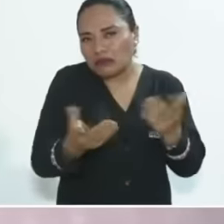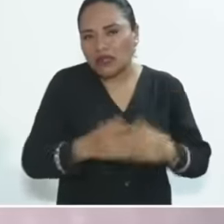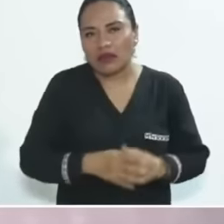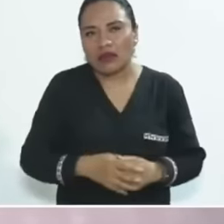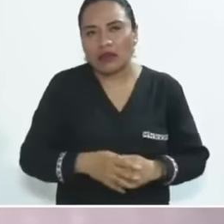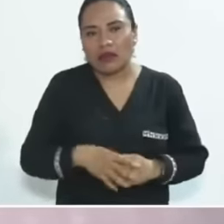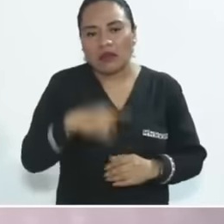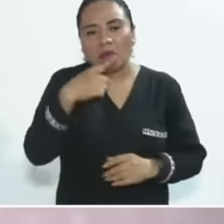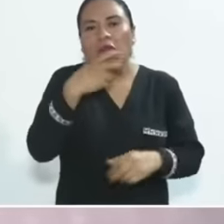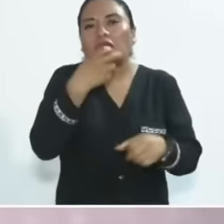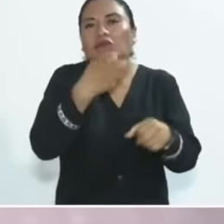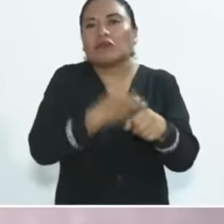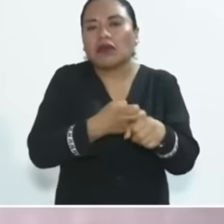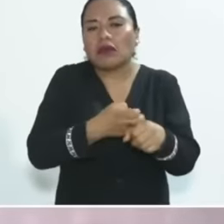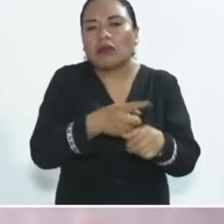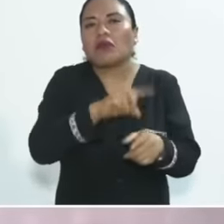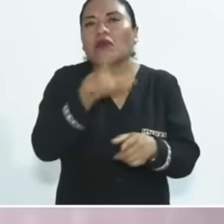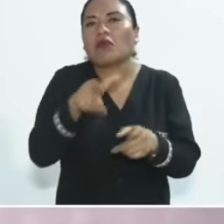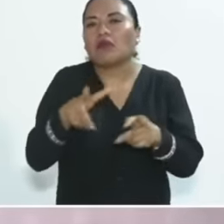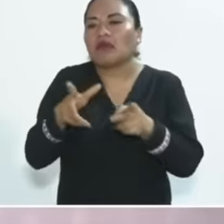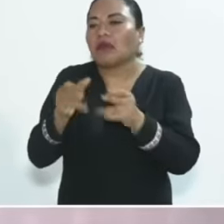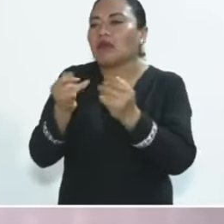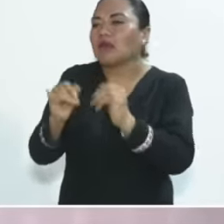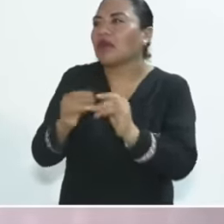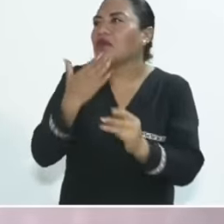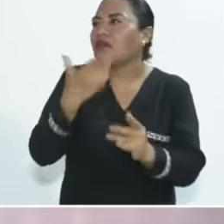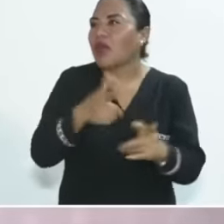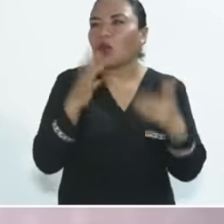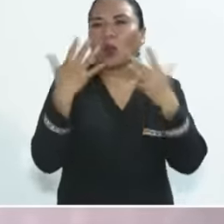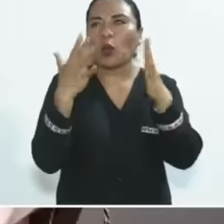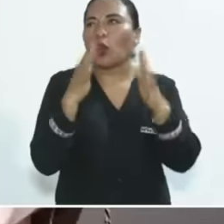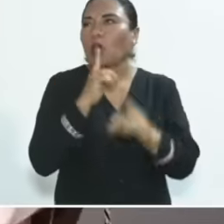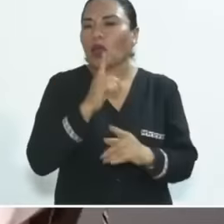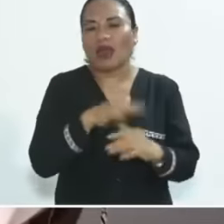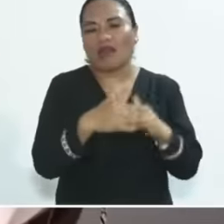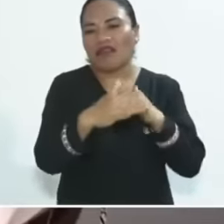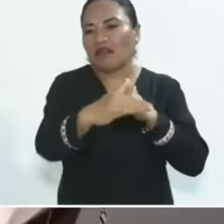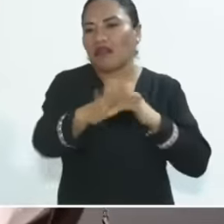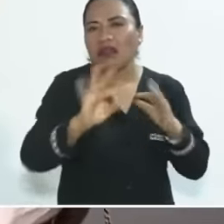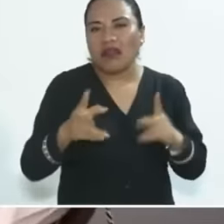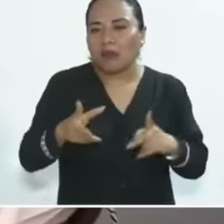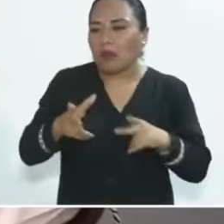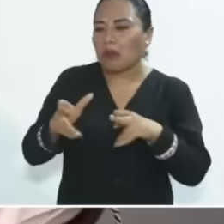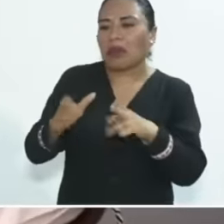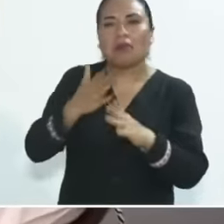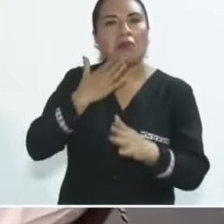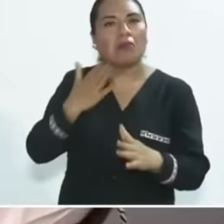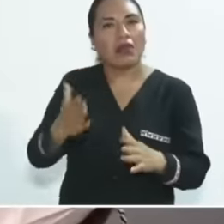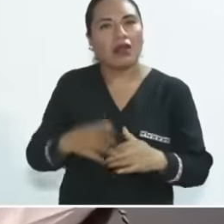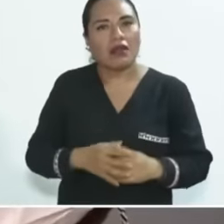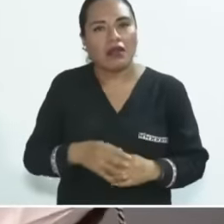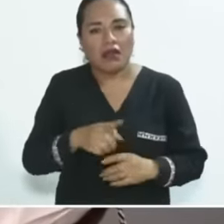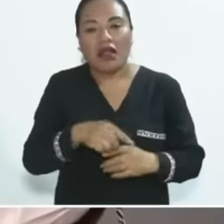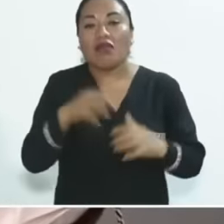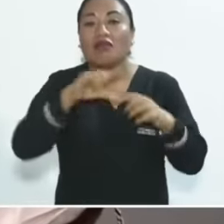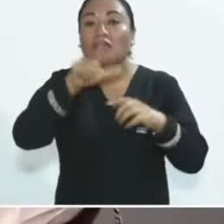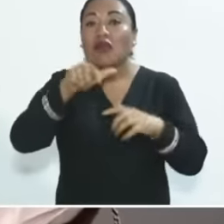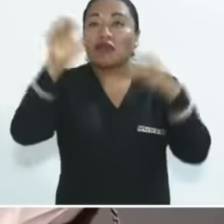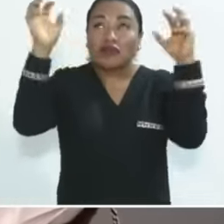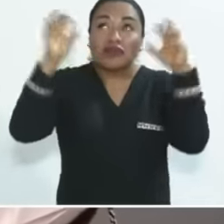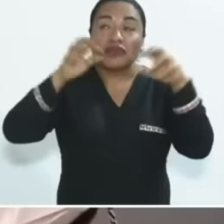para que aguantara entrega. Nada más la inauguración, se cortaba el listón y con las primeras